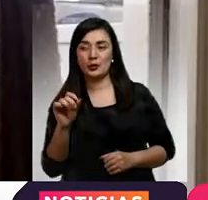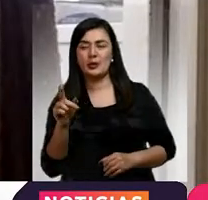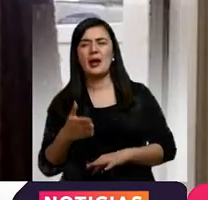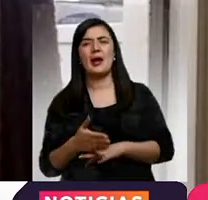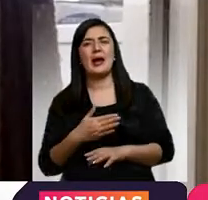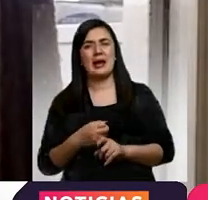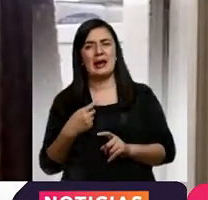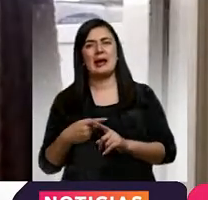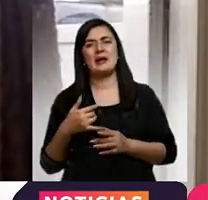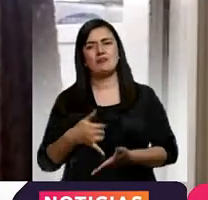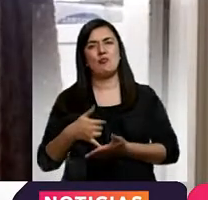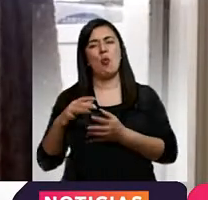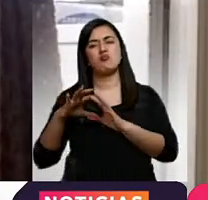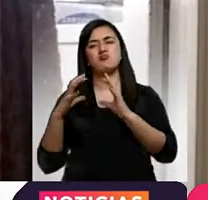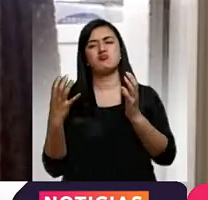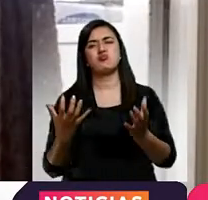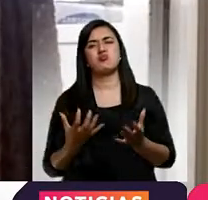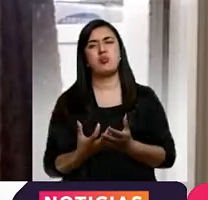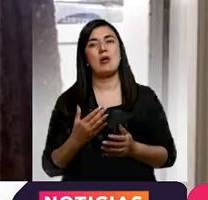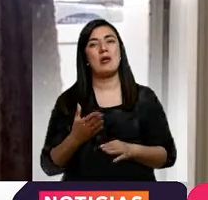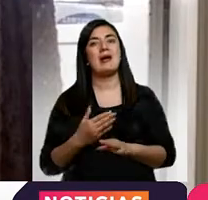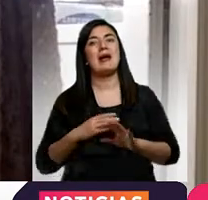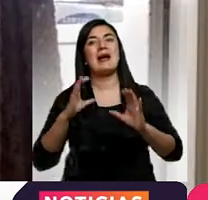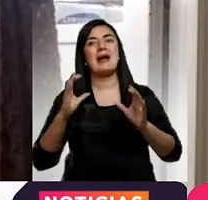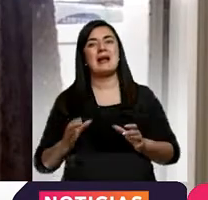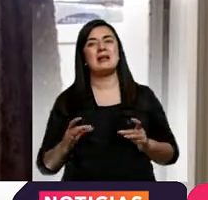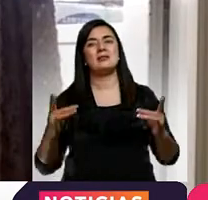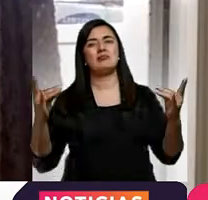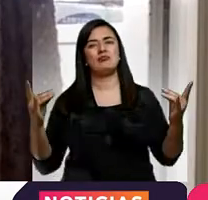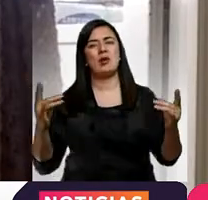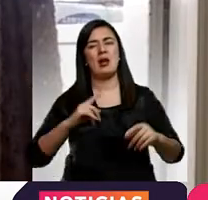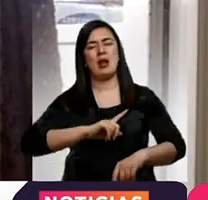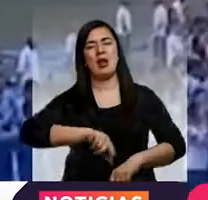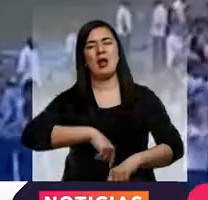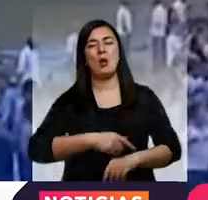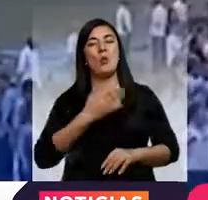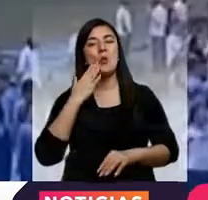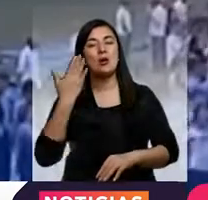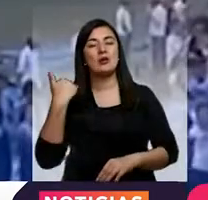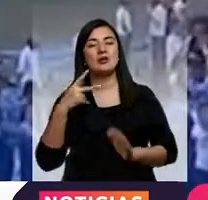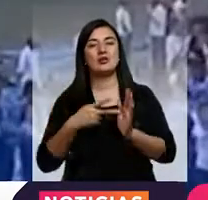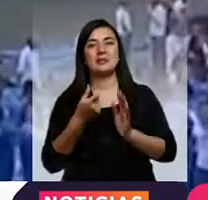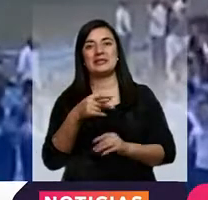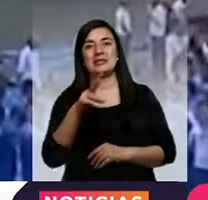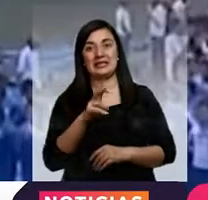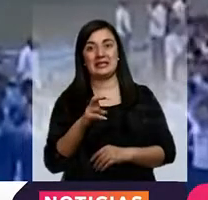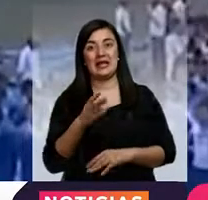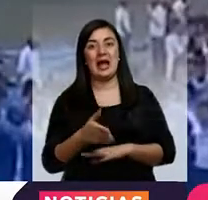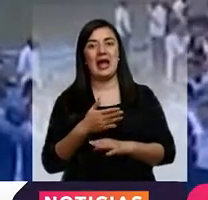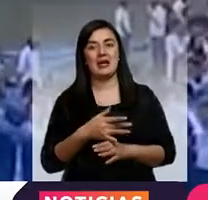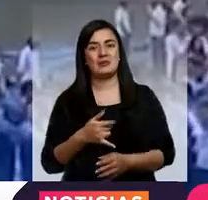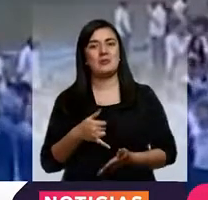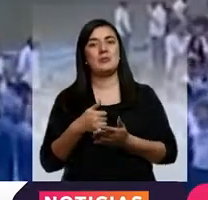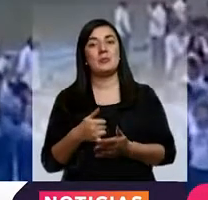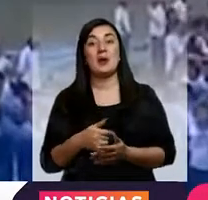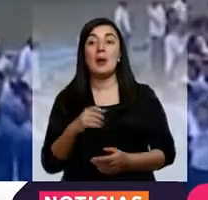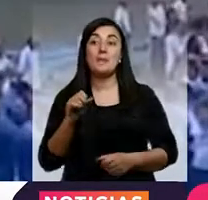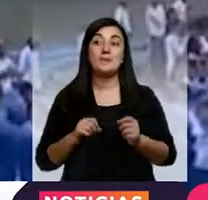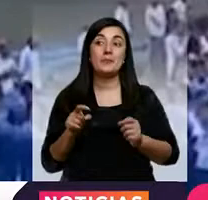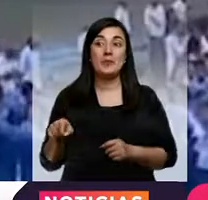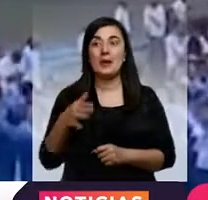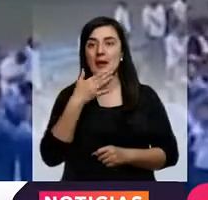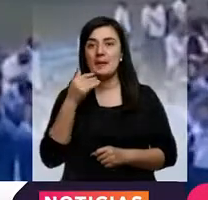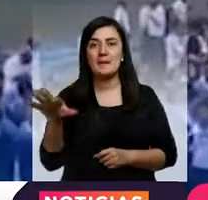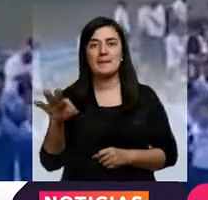récord mundial por realizar la clase de yoga más larga del mundo en 2017. Había sido nominado como mejor maestro del mundo